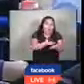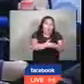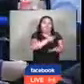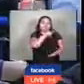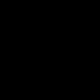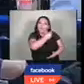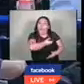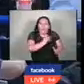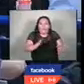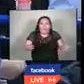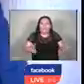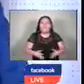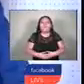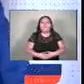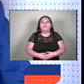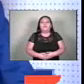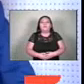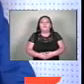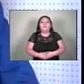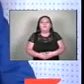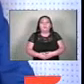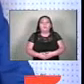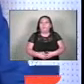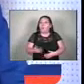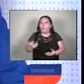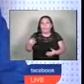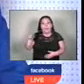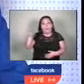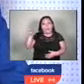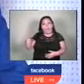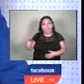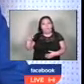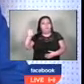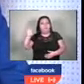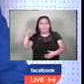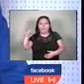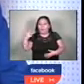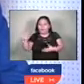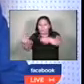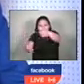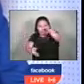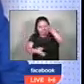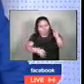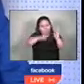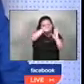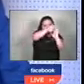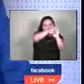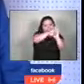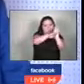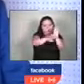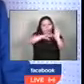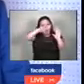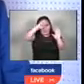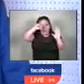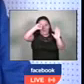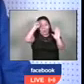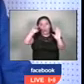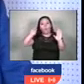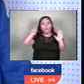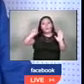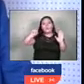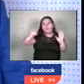culpabilidad de los implicados. No se trajo por parte de la representación fiscal el listado de personas que han trabajado para el OIE,